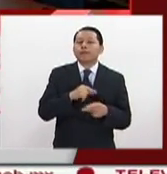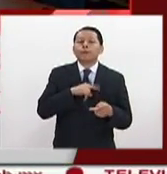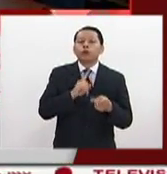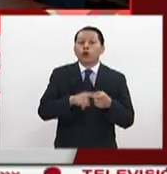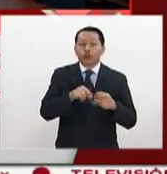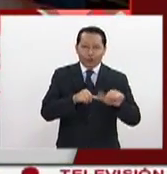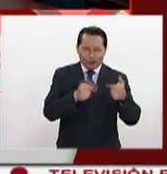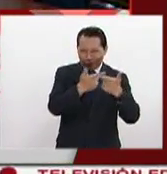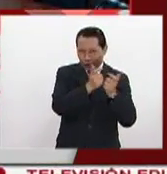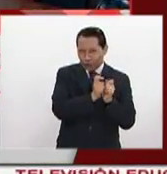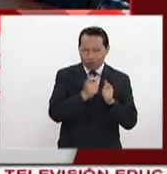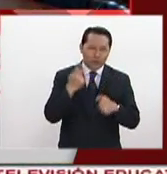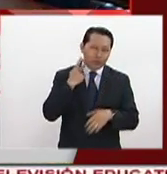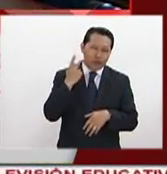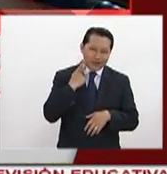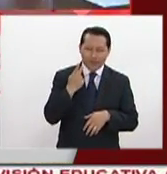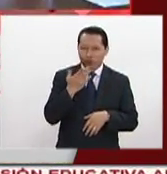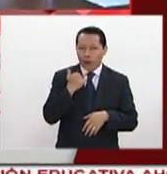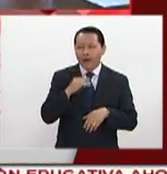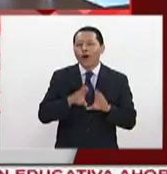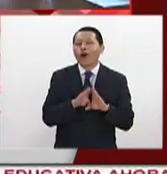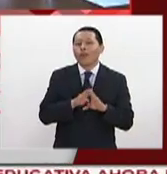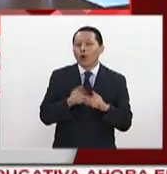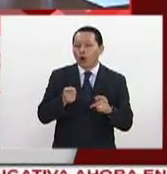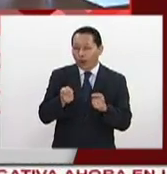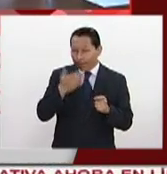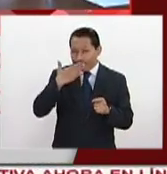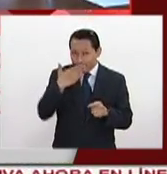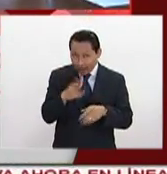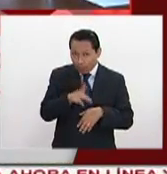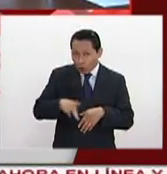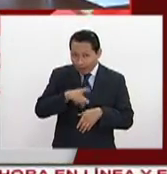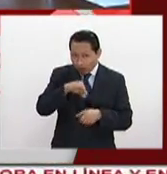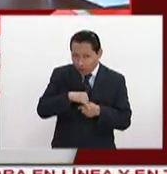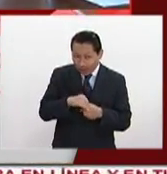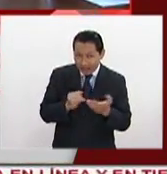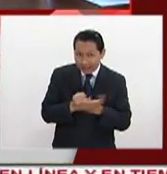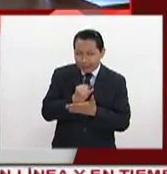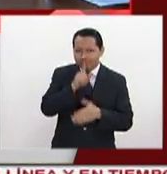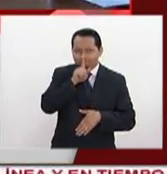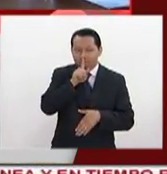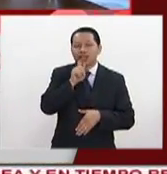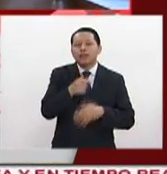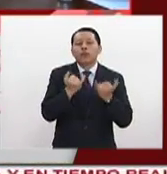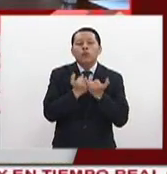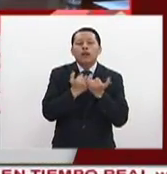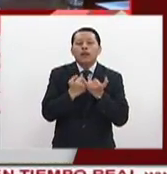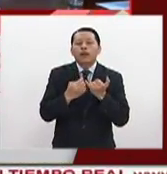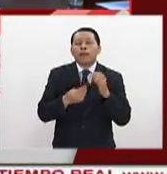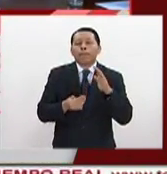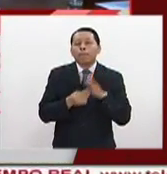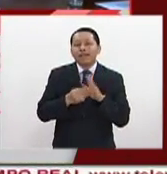oposición, ni a la sociedad, que las elecciones van a ser democráticas. Y en segundo lugar, también la Mesa de la Unidad